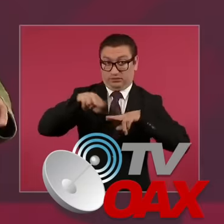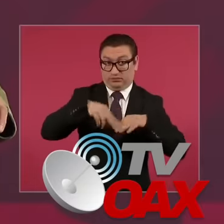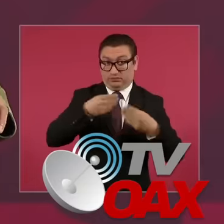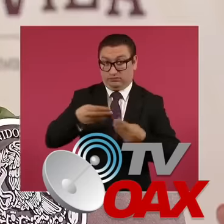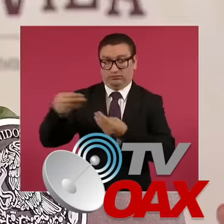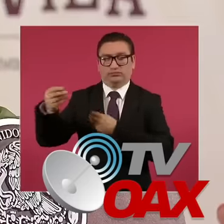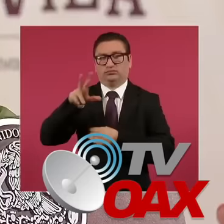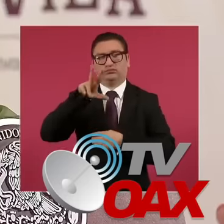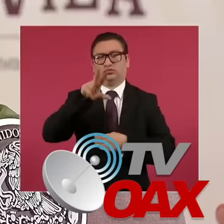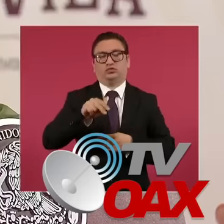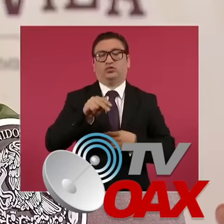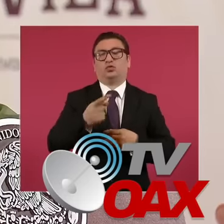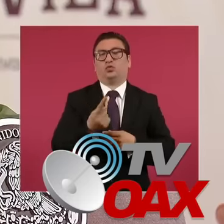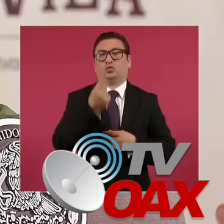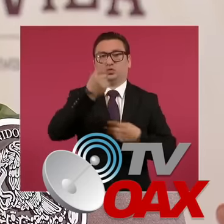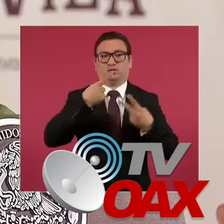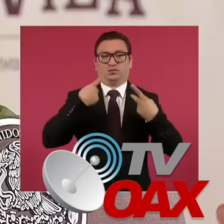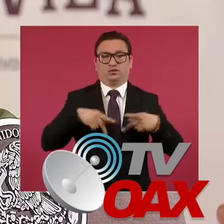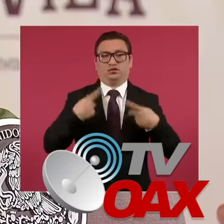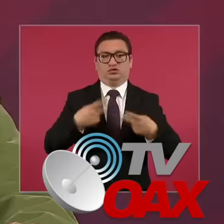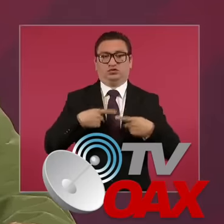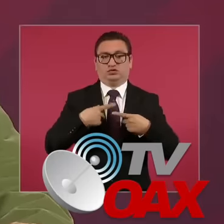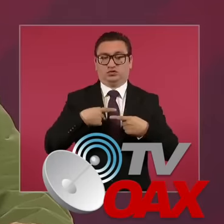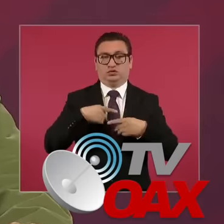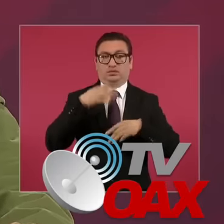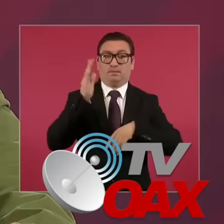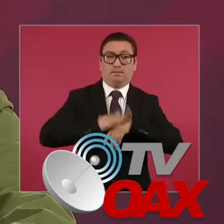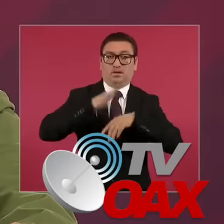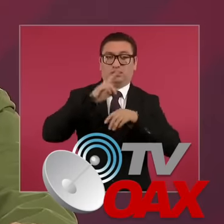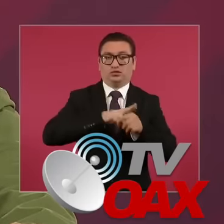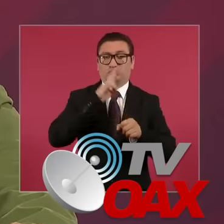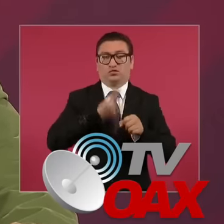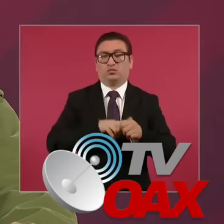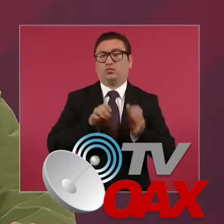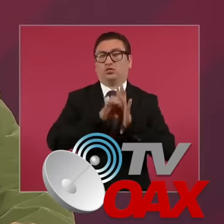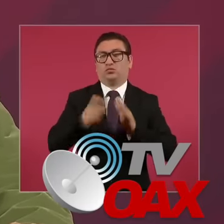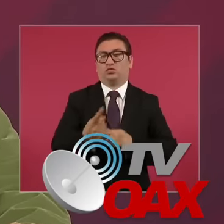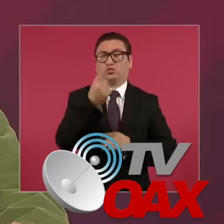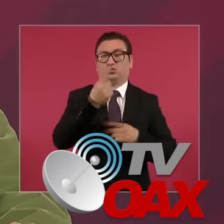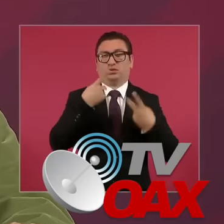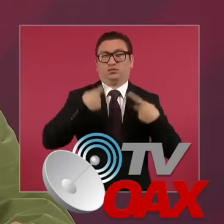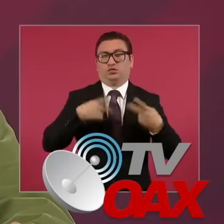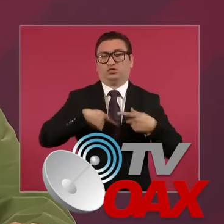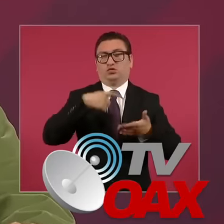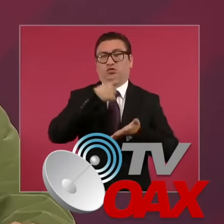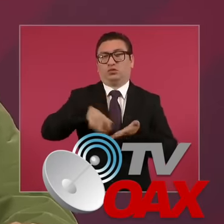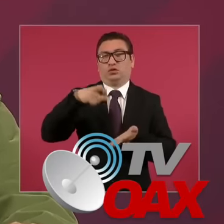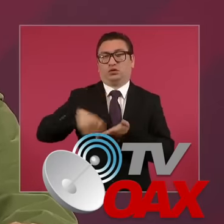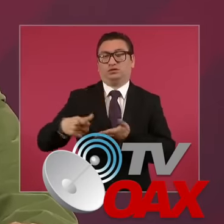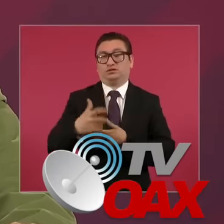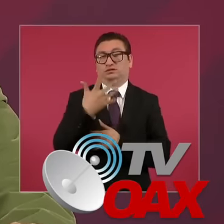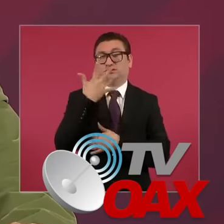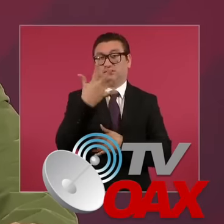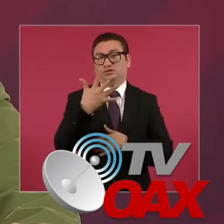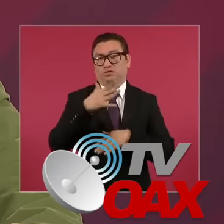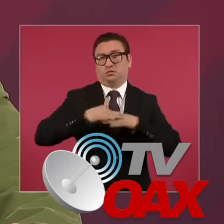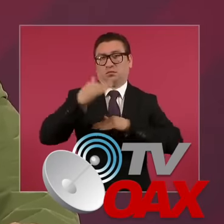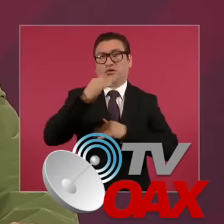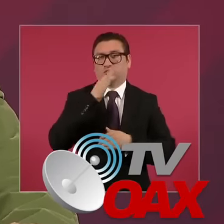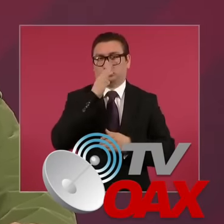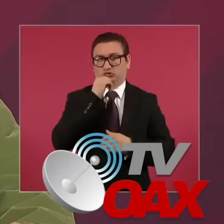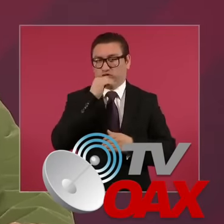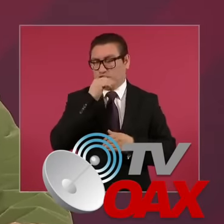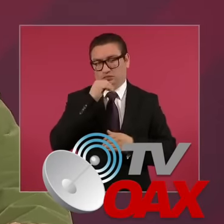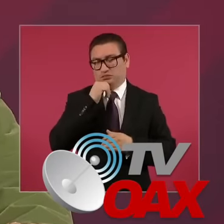alguien quisiera comprar más de los boletos normales, es más, una persona no puede adquirir más de 5 boletos. Entonces no